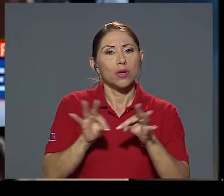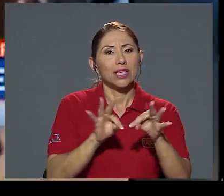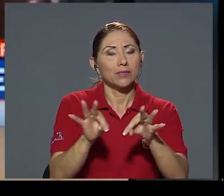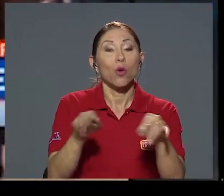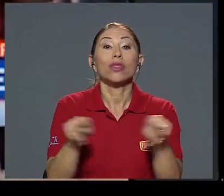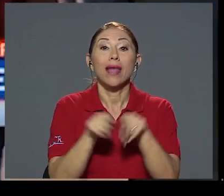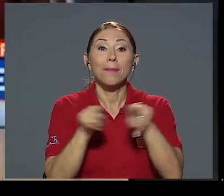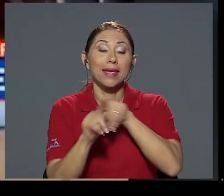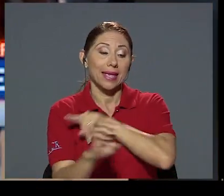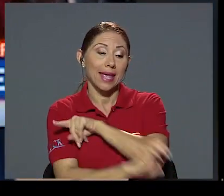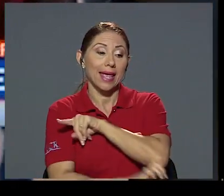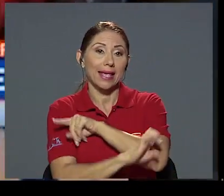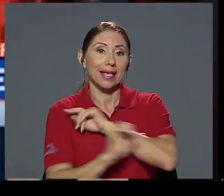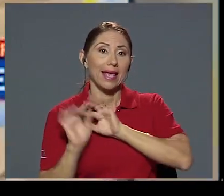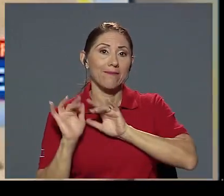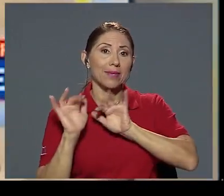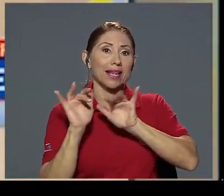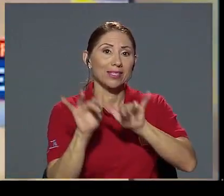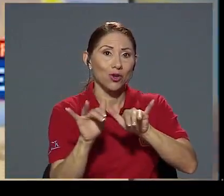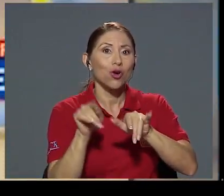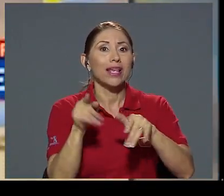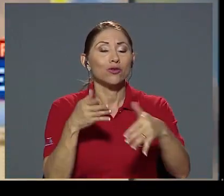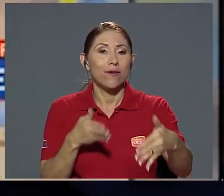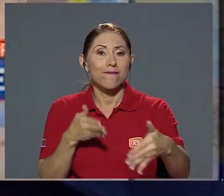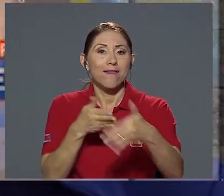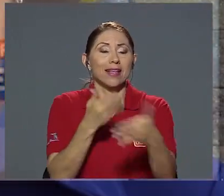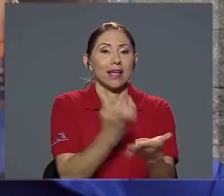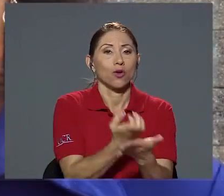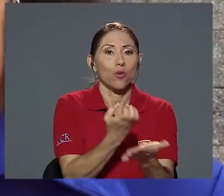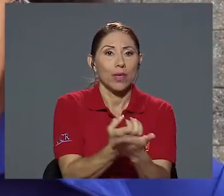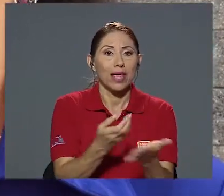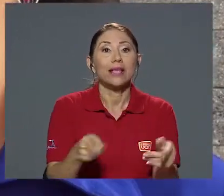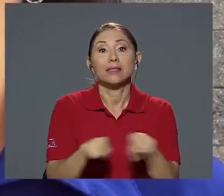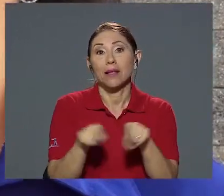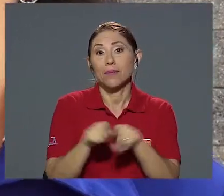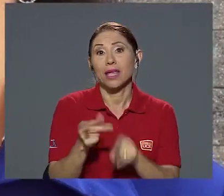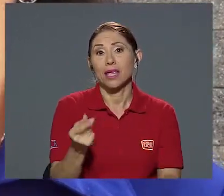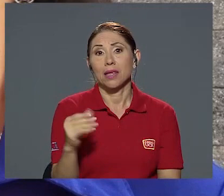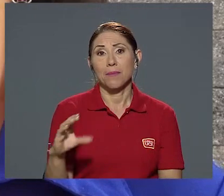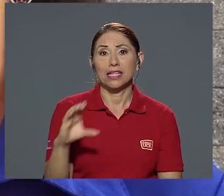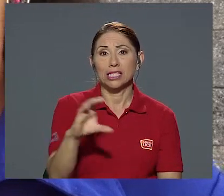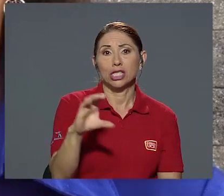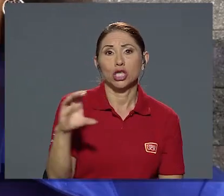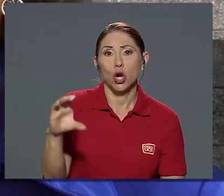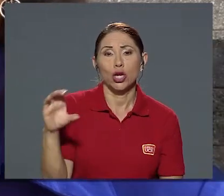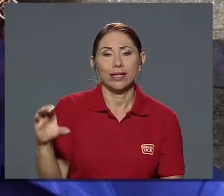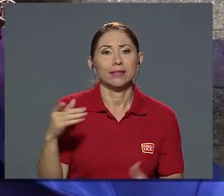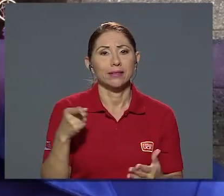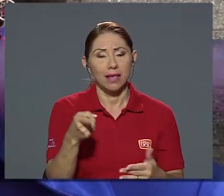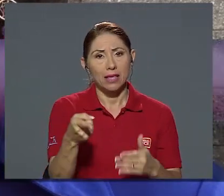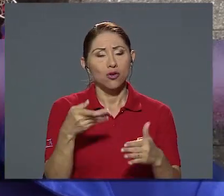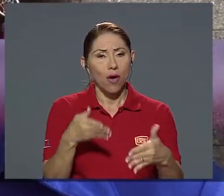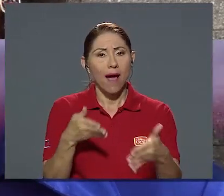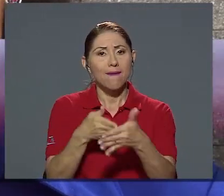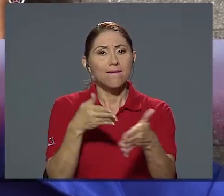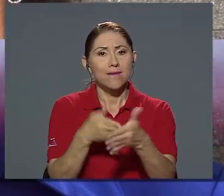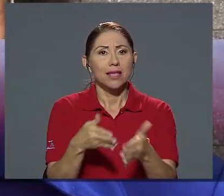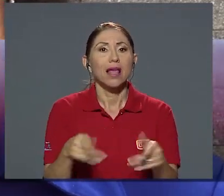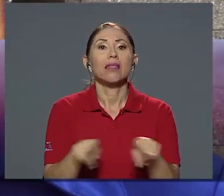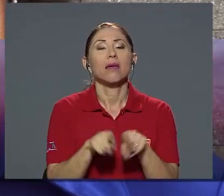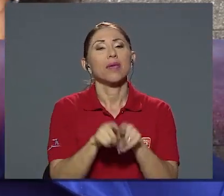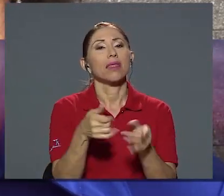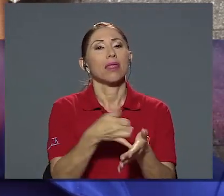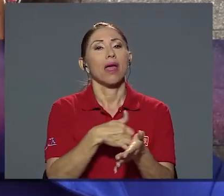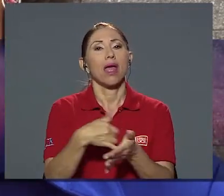tema de la migración, que también impacta a las economías, las inversiones, ¿verdad? Que podrían terminar afectando a la región, y